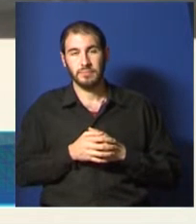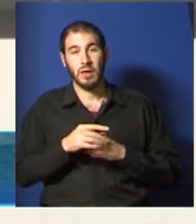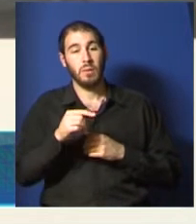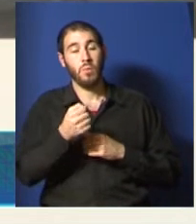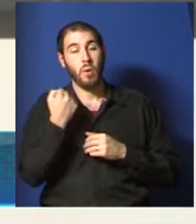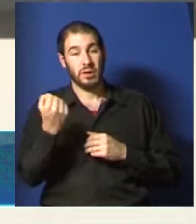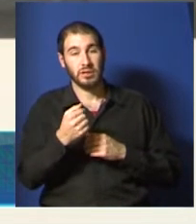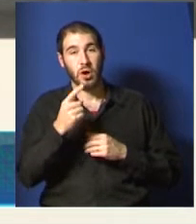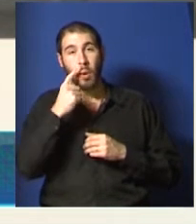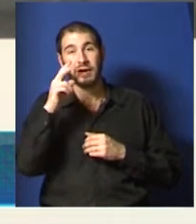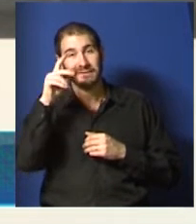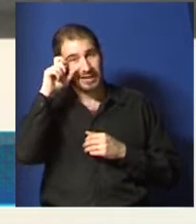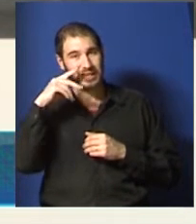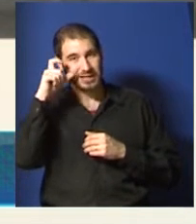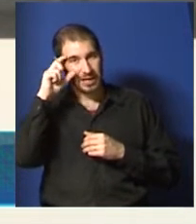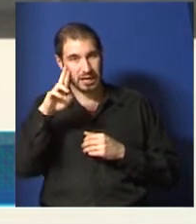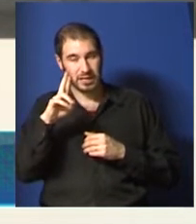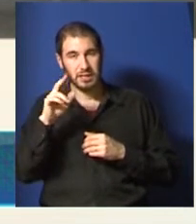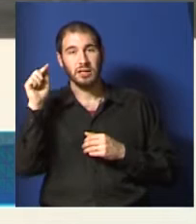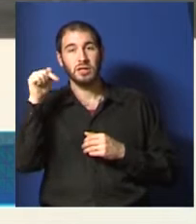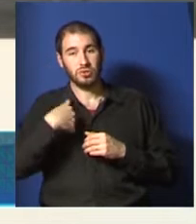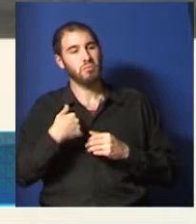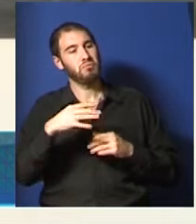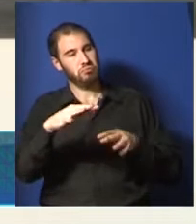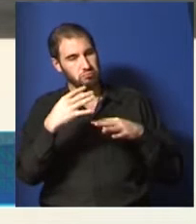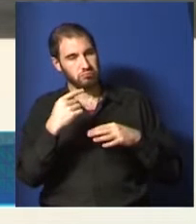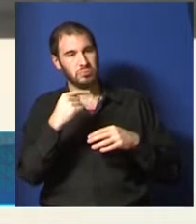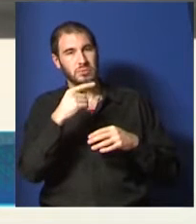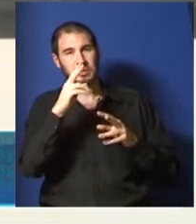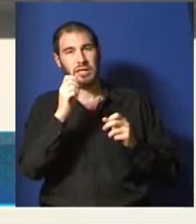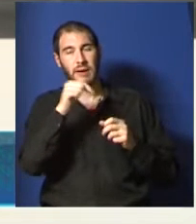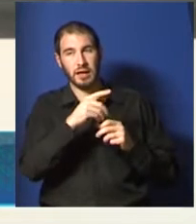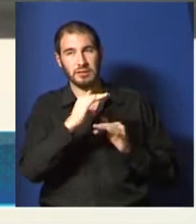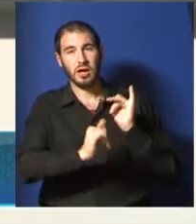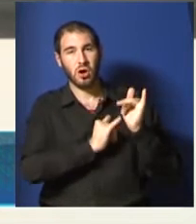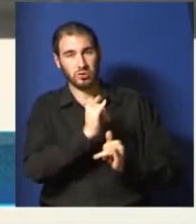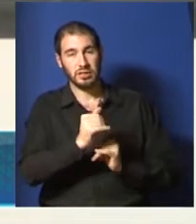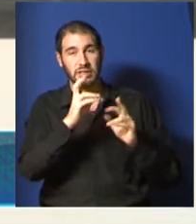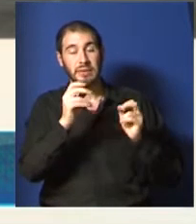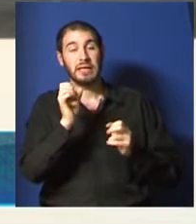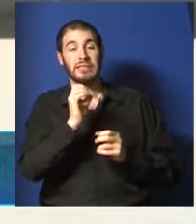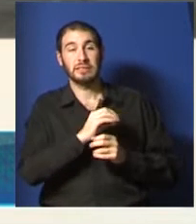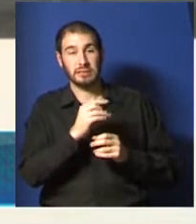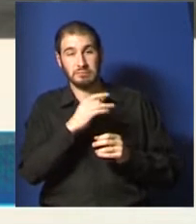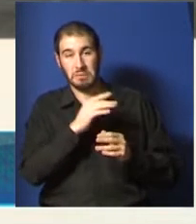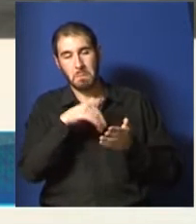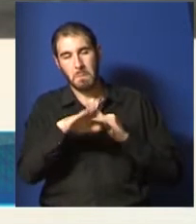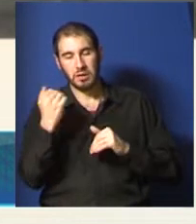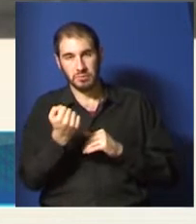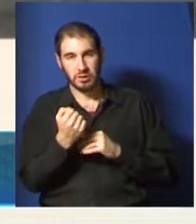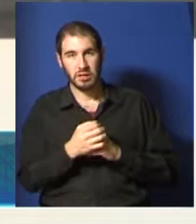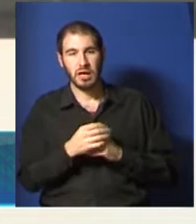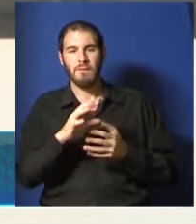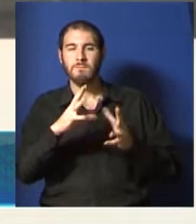fundamentalmente el doctor Benier, yo he tenido la posibilidad de escucharlo, disertar sobre el sistema chileno, que es el sistema más moderno, y en el